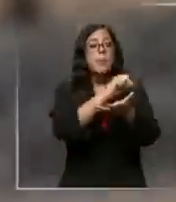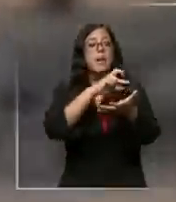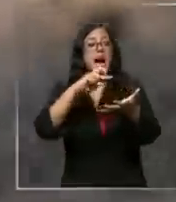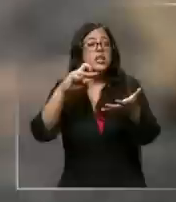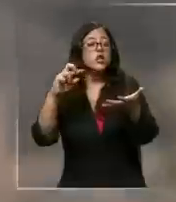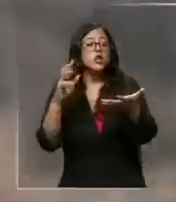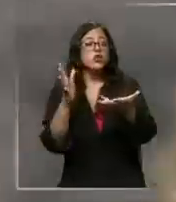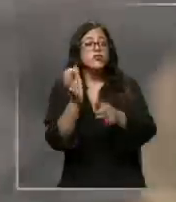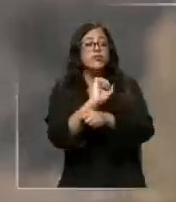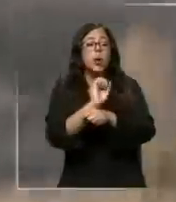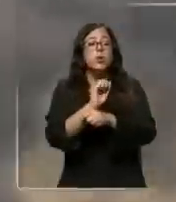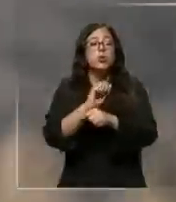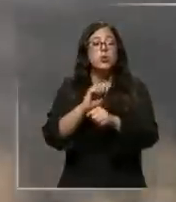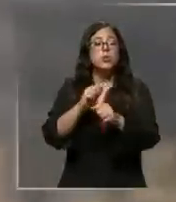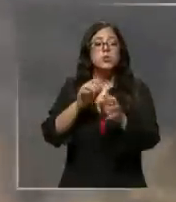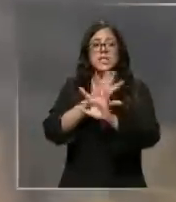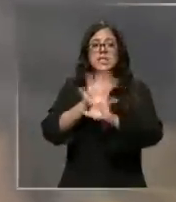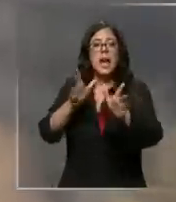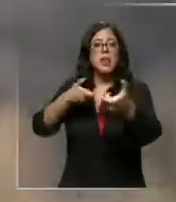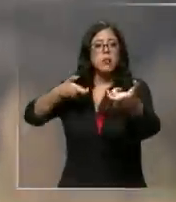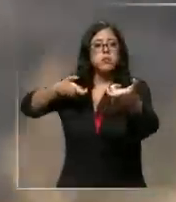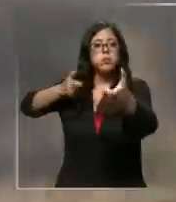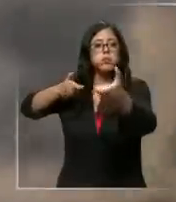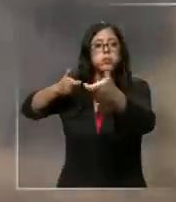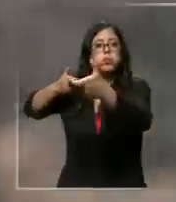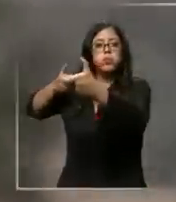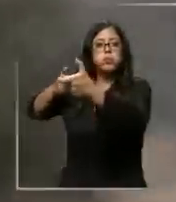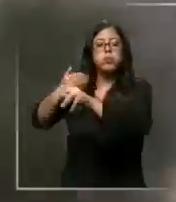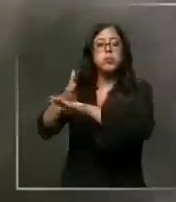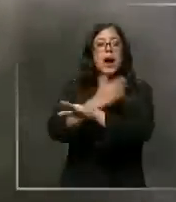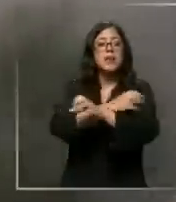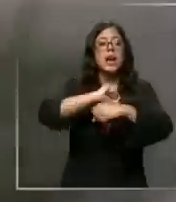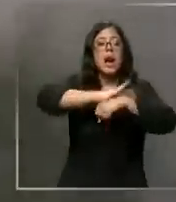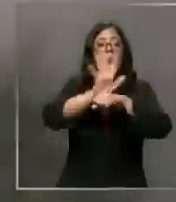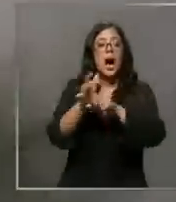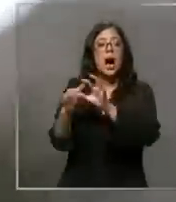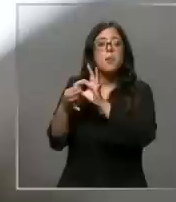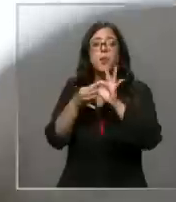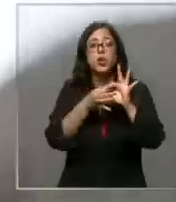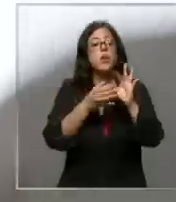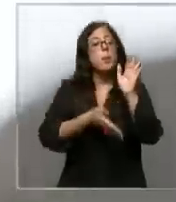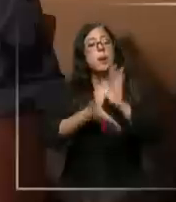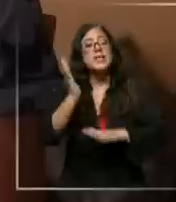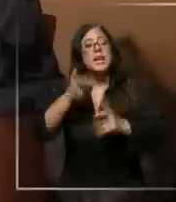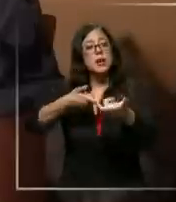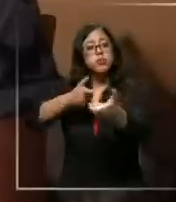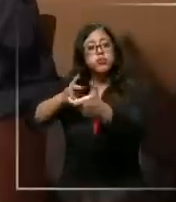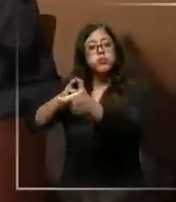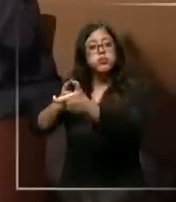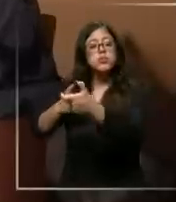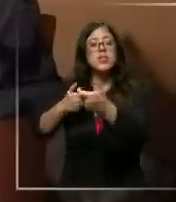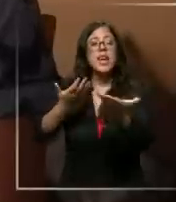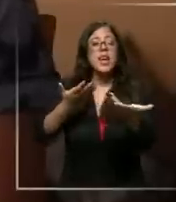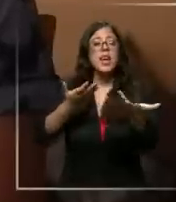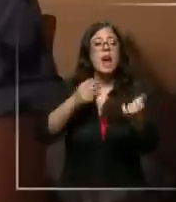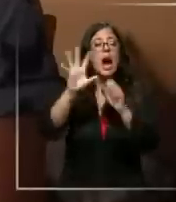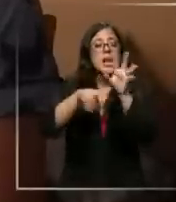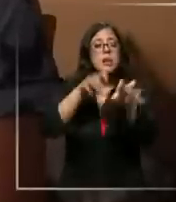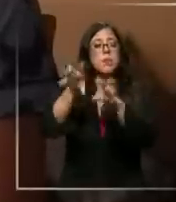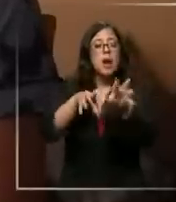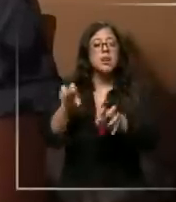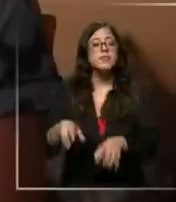la pandemia cuando disponía de tiempo para salir a cazar a la casa